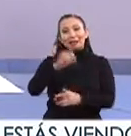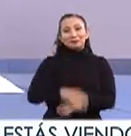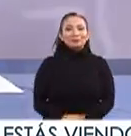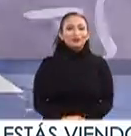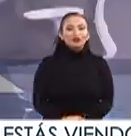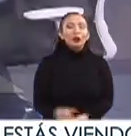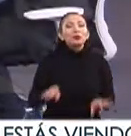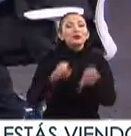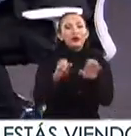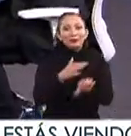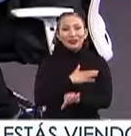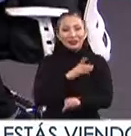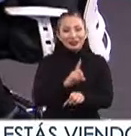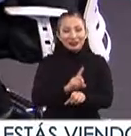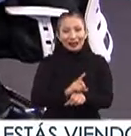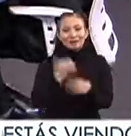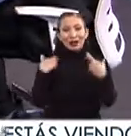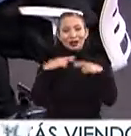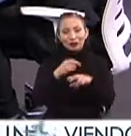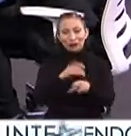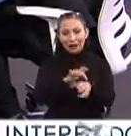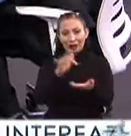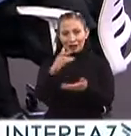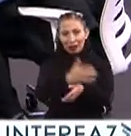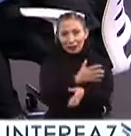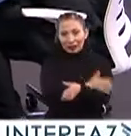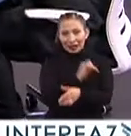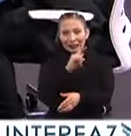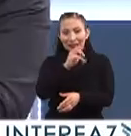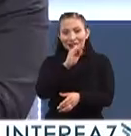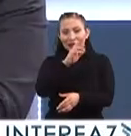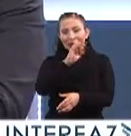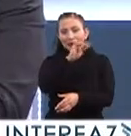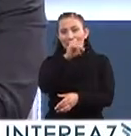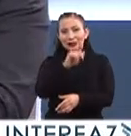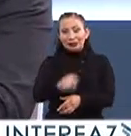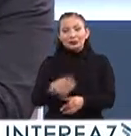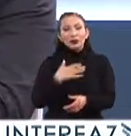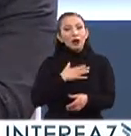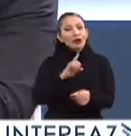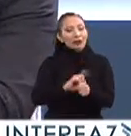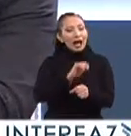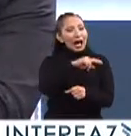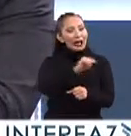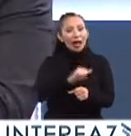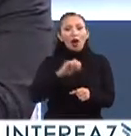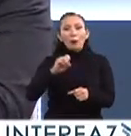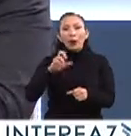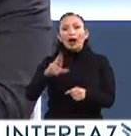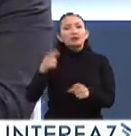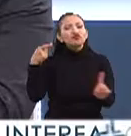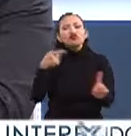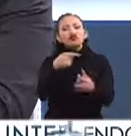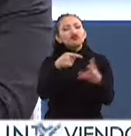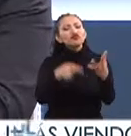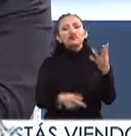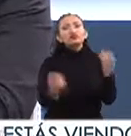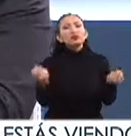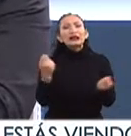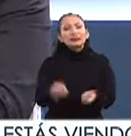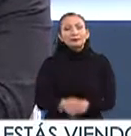Politécnico Nacional. ¿Cómo está? Muy buenos días, maestro. Gracias por acompañarnos en Interfaz. Hola, buenos días, Omar. Buenos días, Omar. Los ejes centrales de este programa.